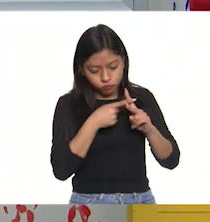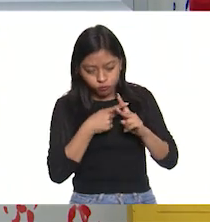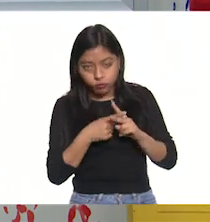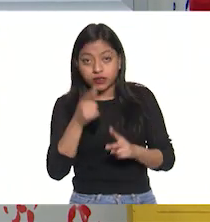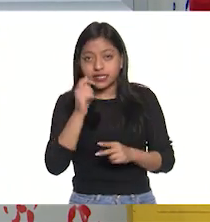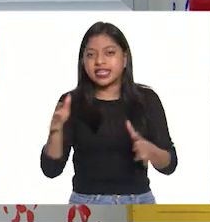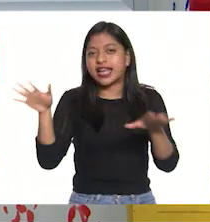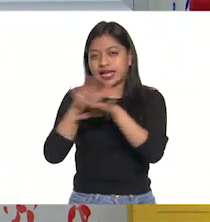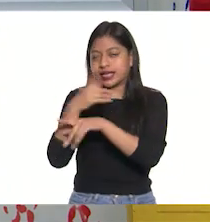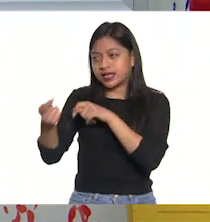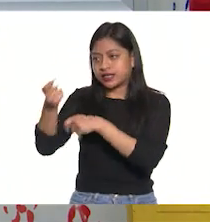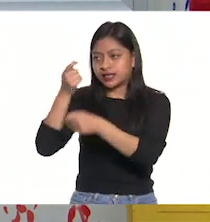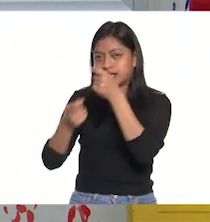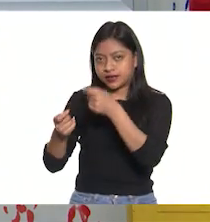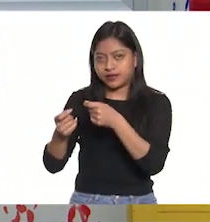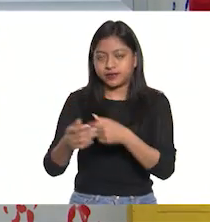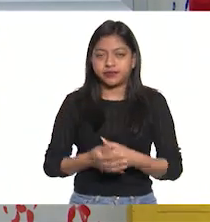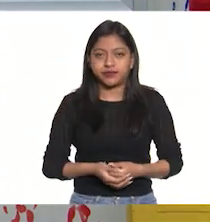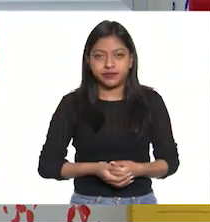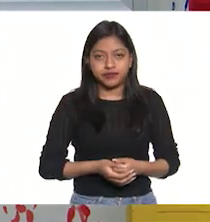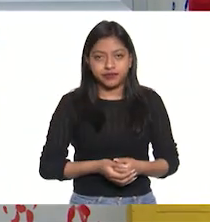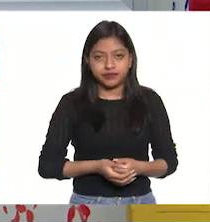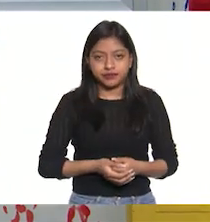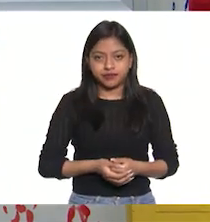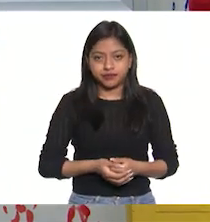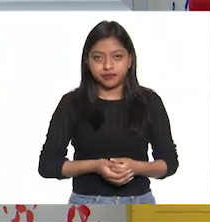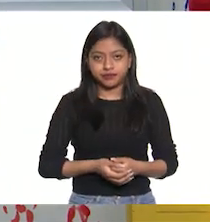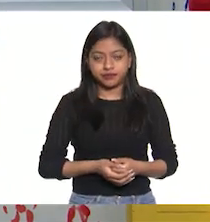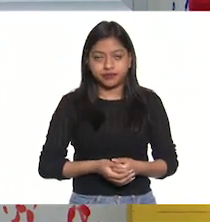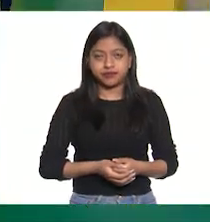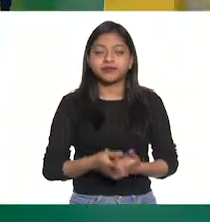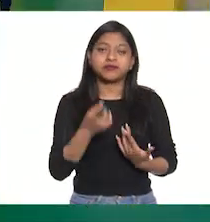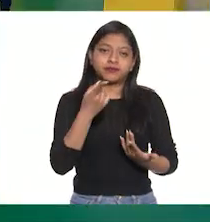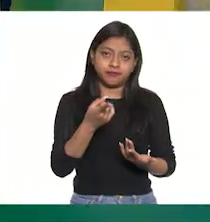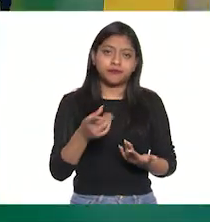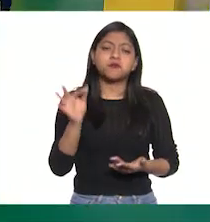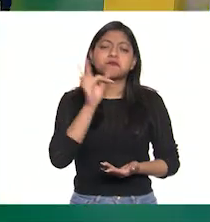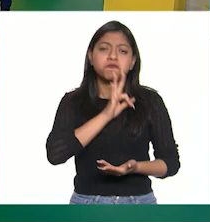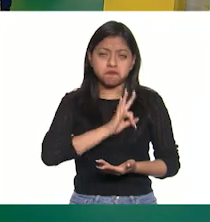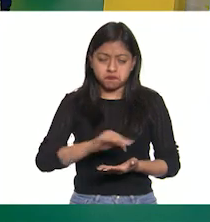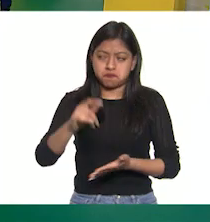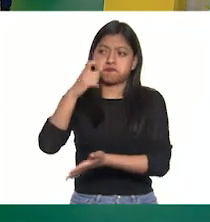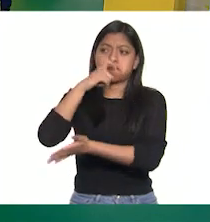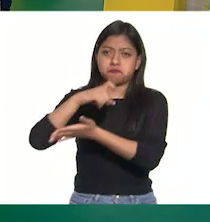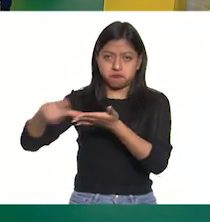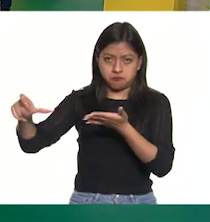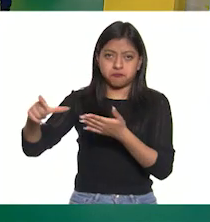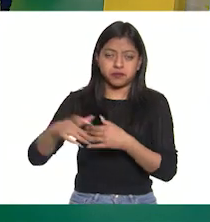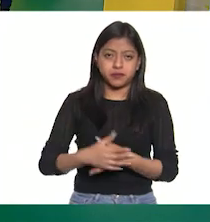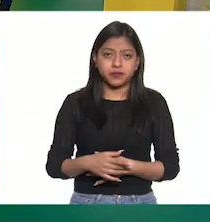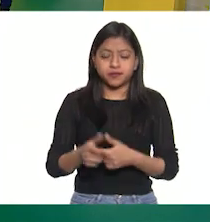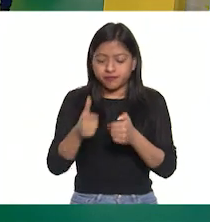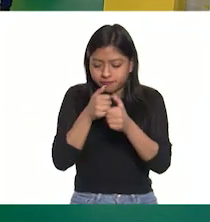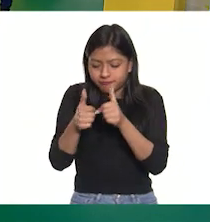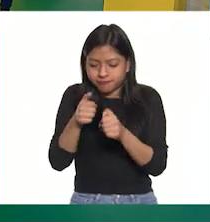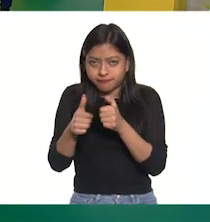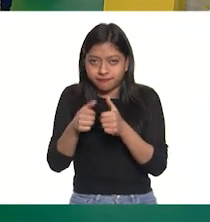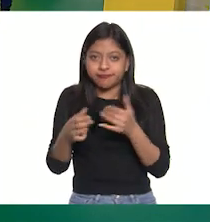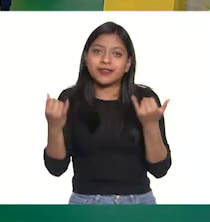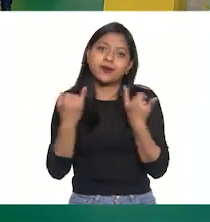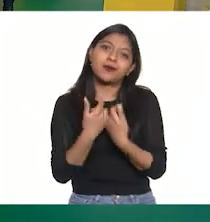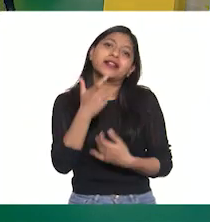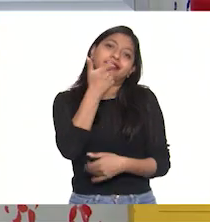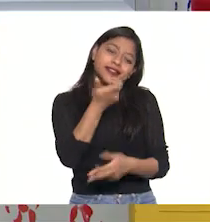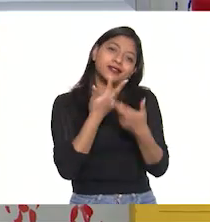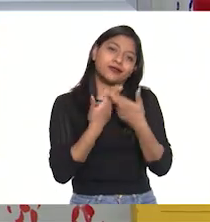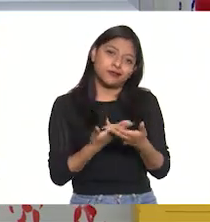dar de cambio por comprar esa consola. Quiere decir que sí le va a alcanzar, ¿verdad? Sí, sí le va a alcanzar y hasta le va a sobrar. Ándale,